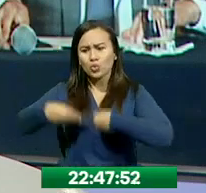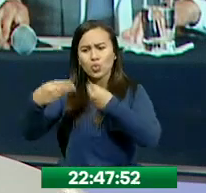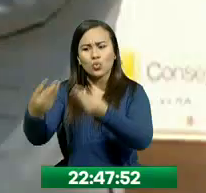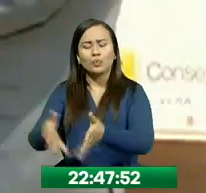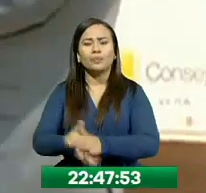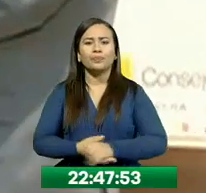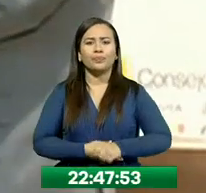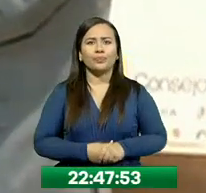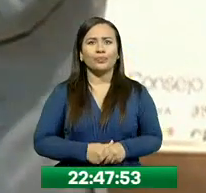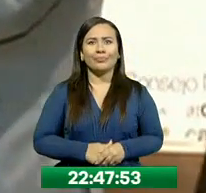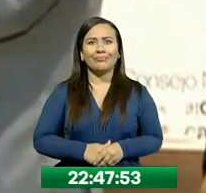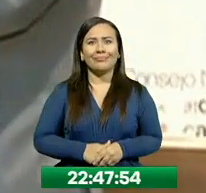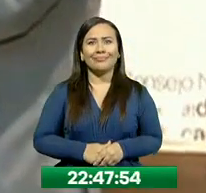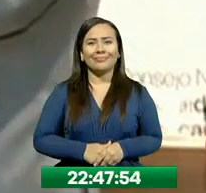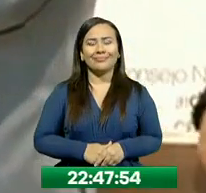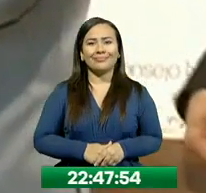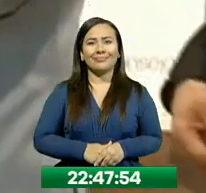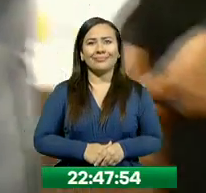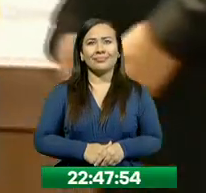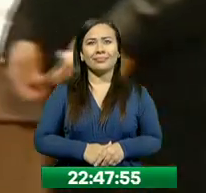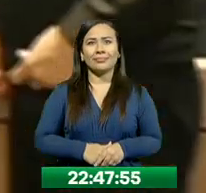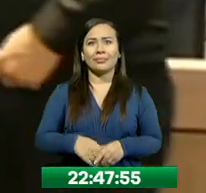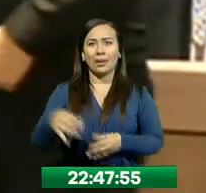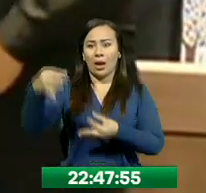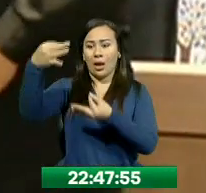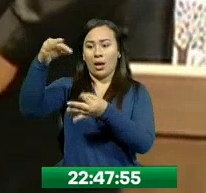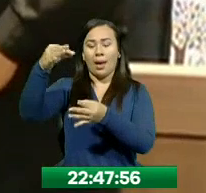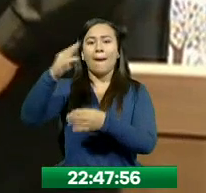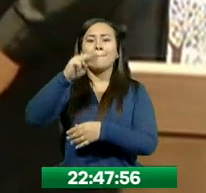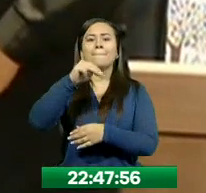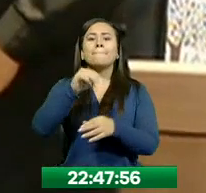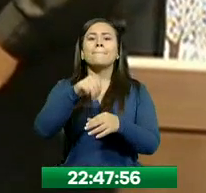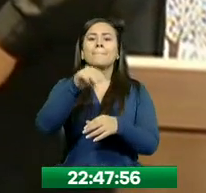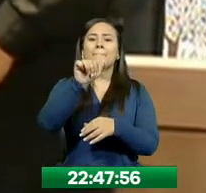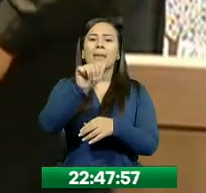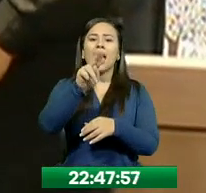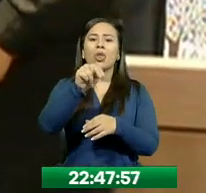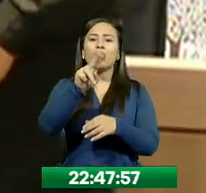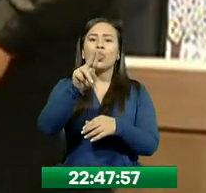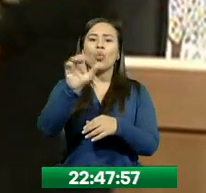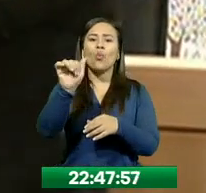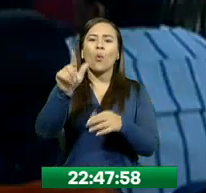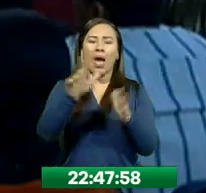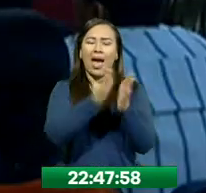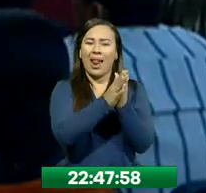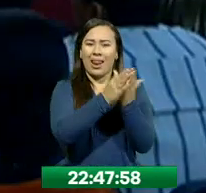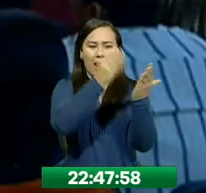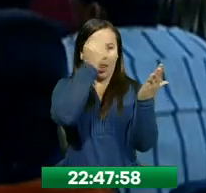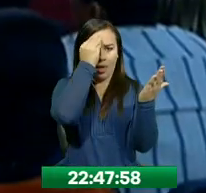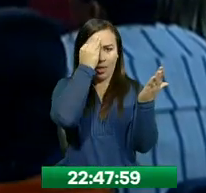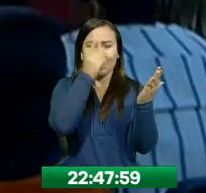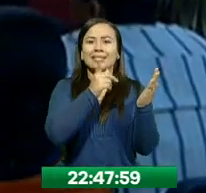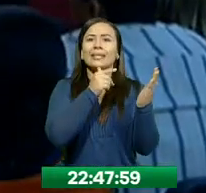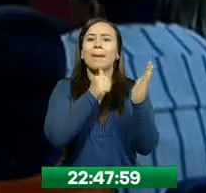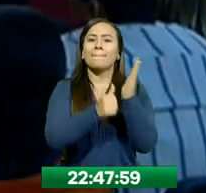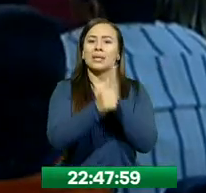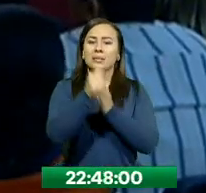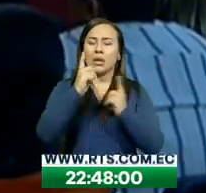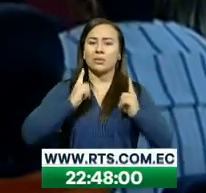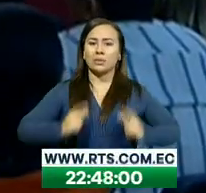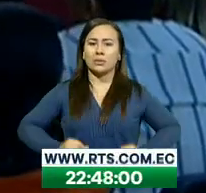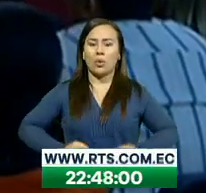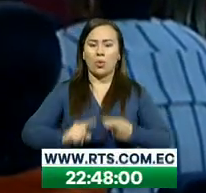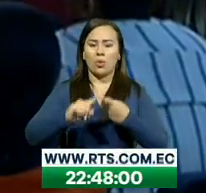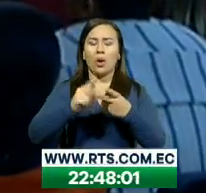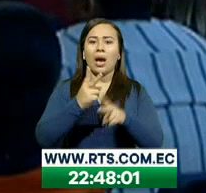derechos. El manual se elaboró desde noviembre del 2017 con la participación del Ministerio de Salud,